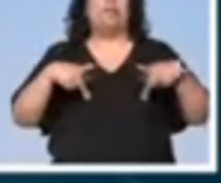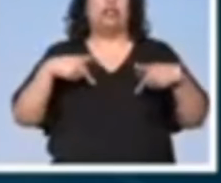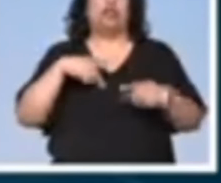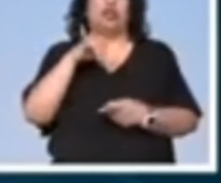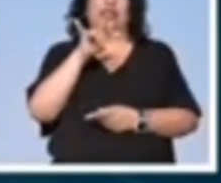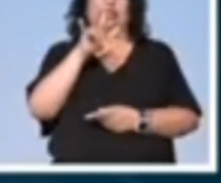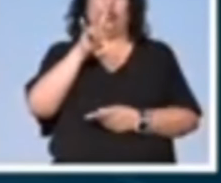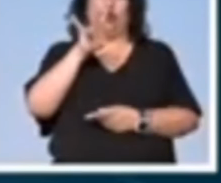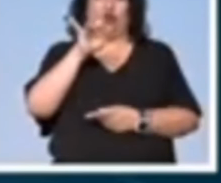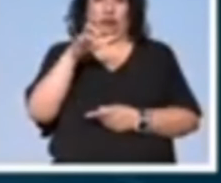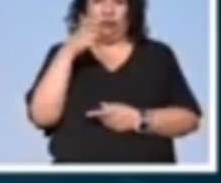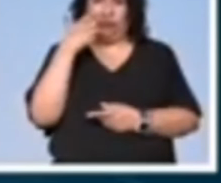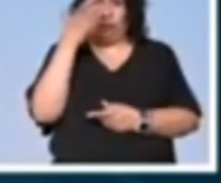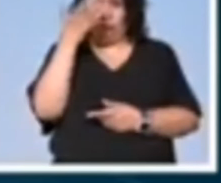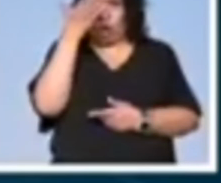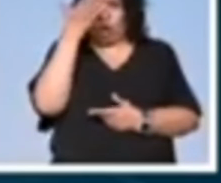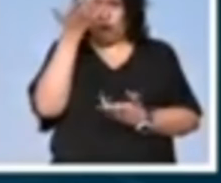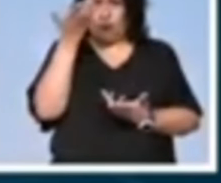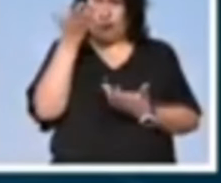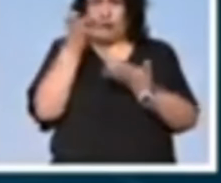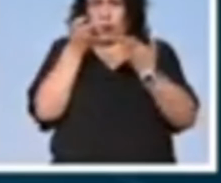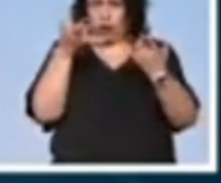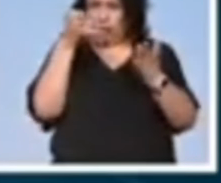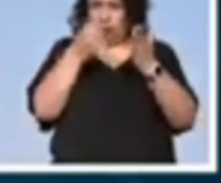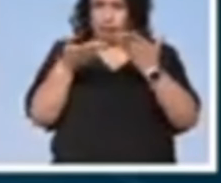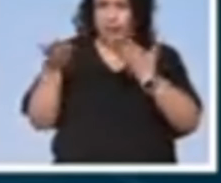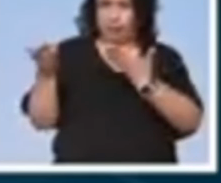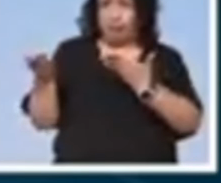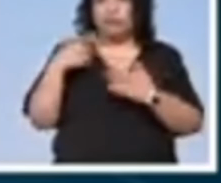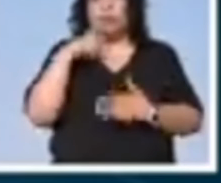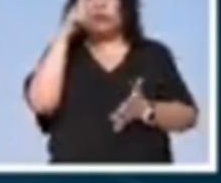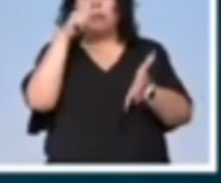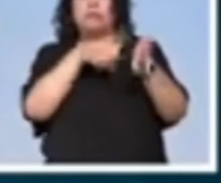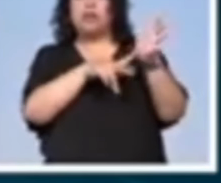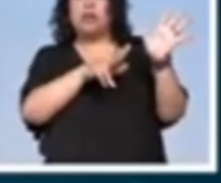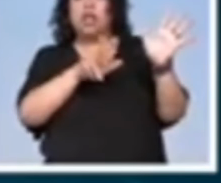Ilustres. ¿Qué les parece si conocemos un poco más de su historia? En